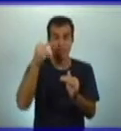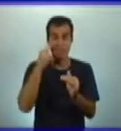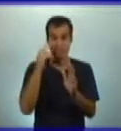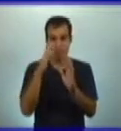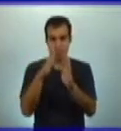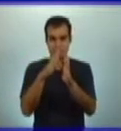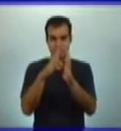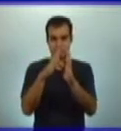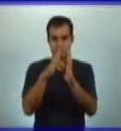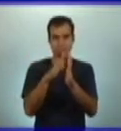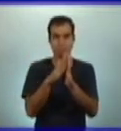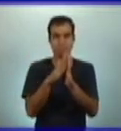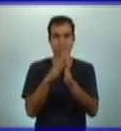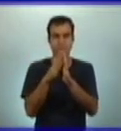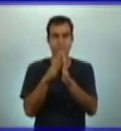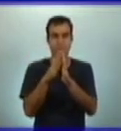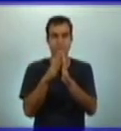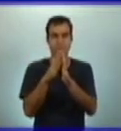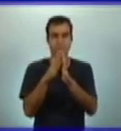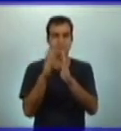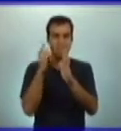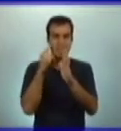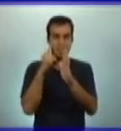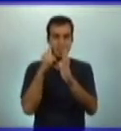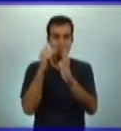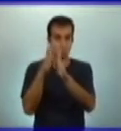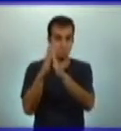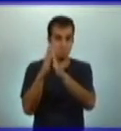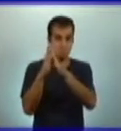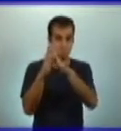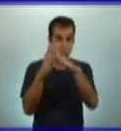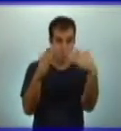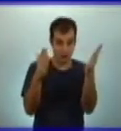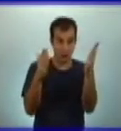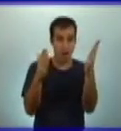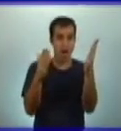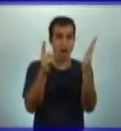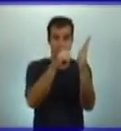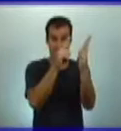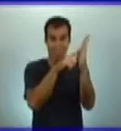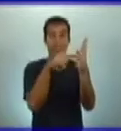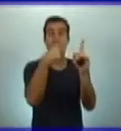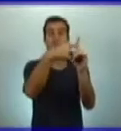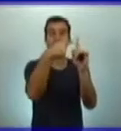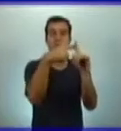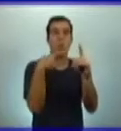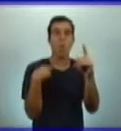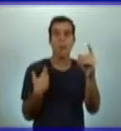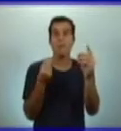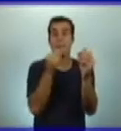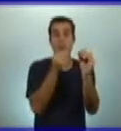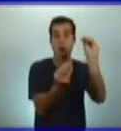los cálculos mentales que hacemos para llegar a la suma de